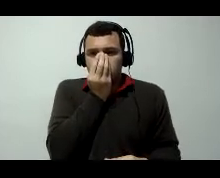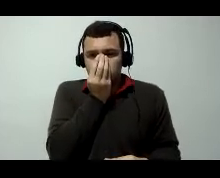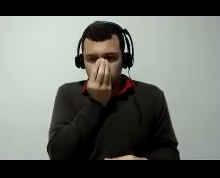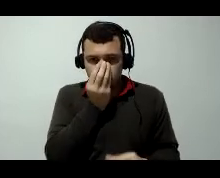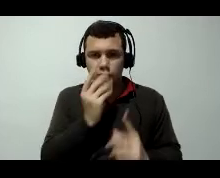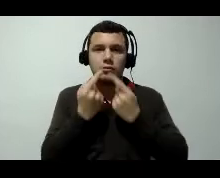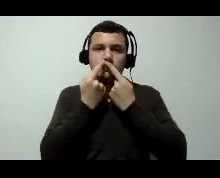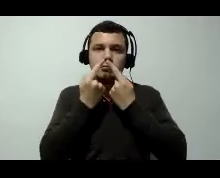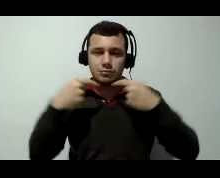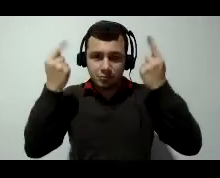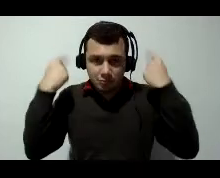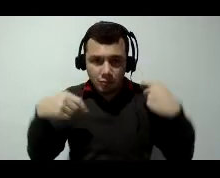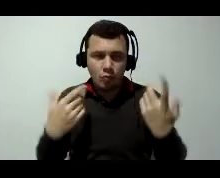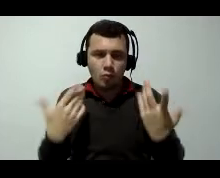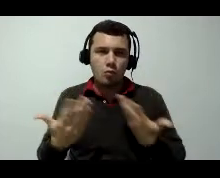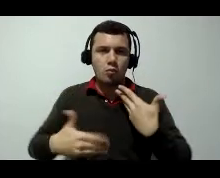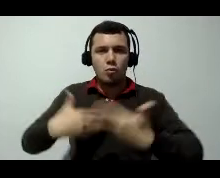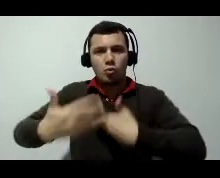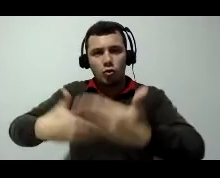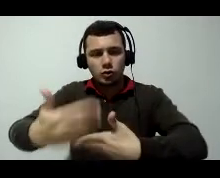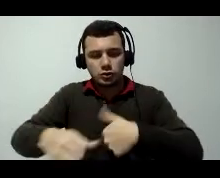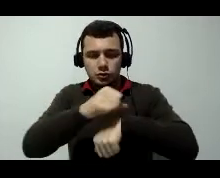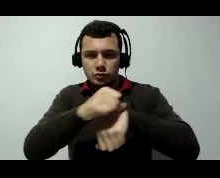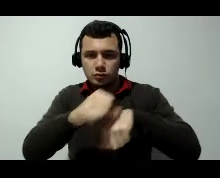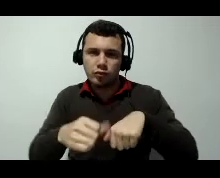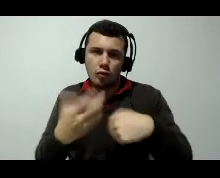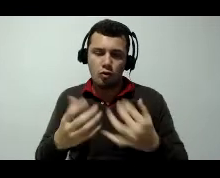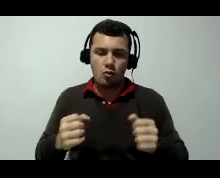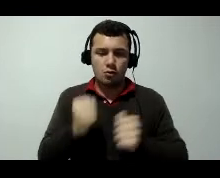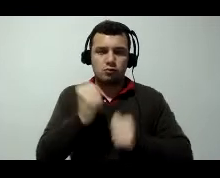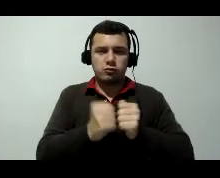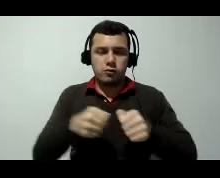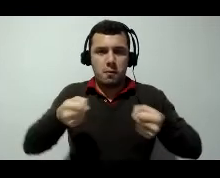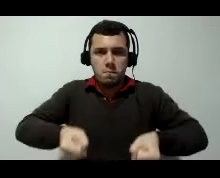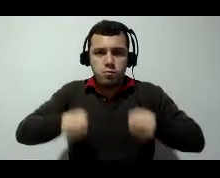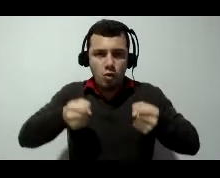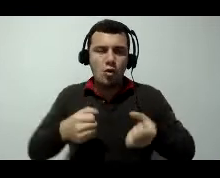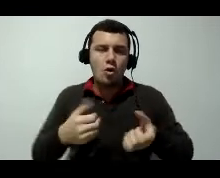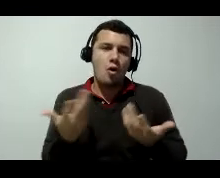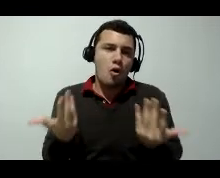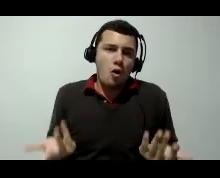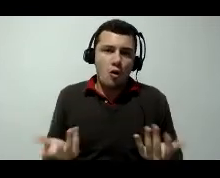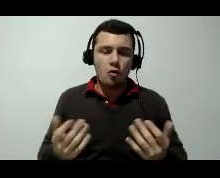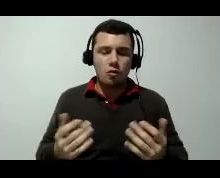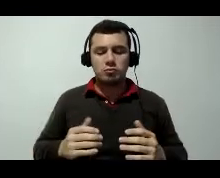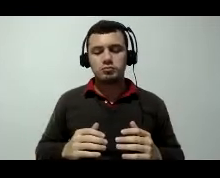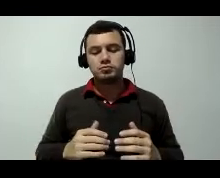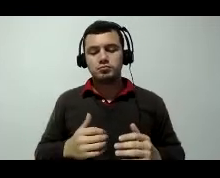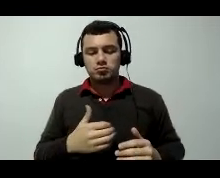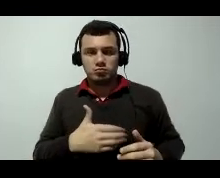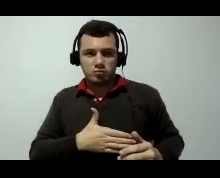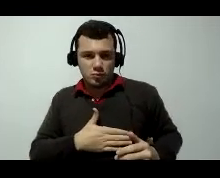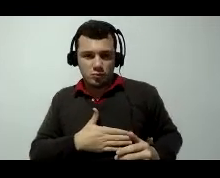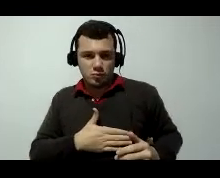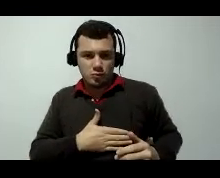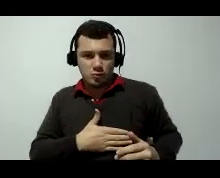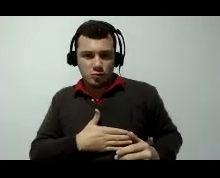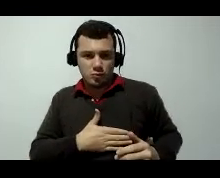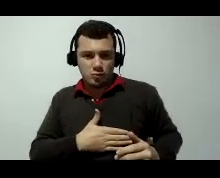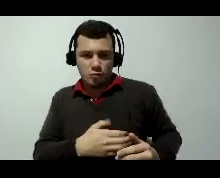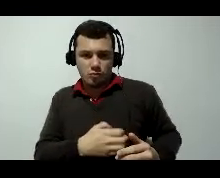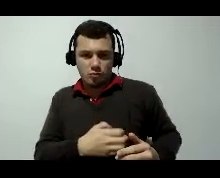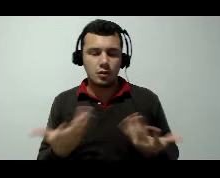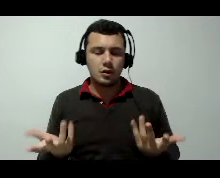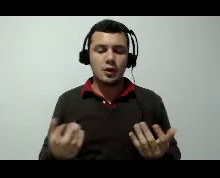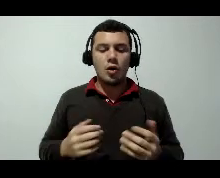quirúrgicos, todo lo relacionado con reanimación cardiopulmonar, masajes cardíacos, succiones abiertas, usos de oxígeno